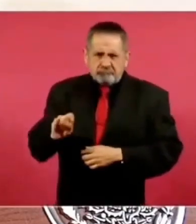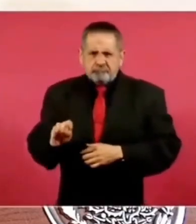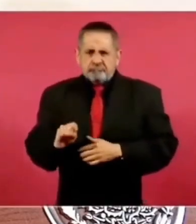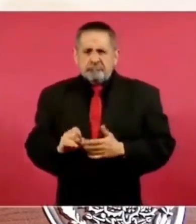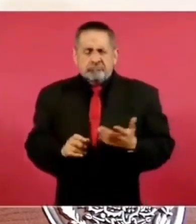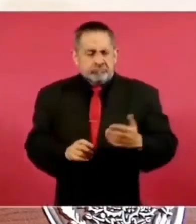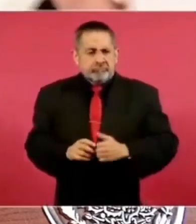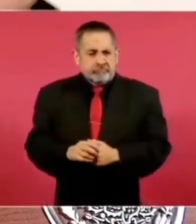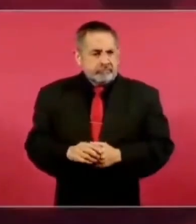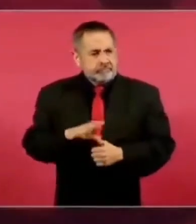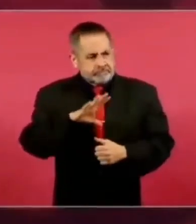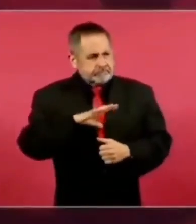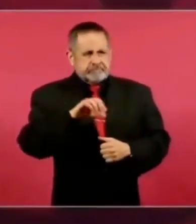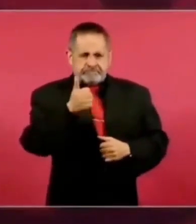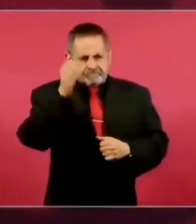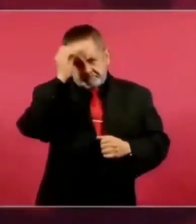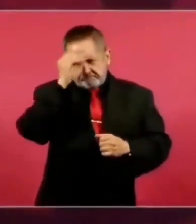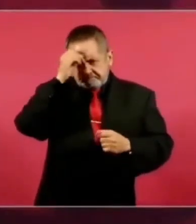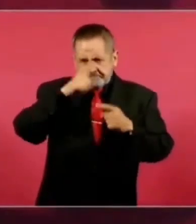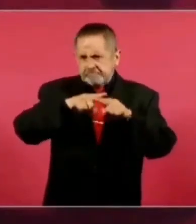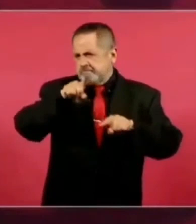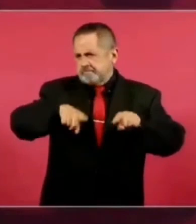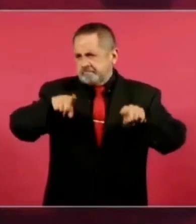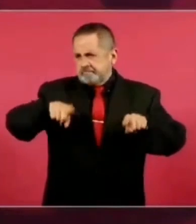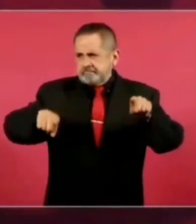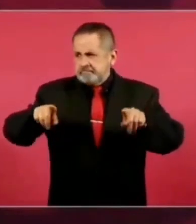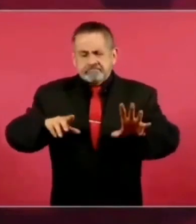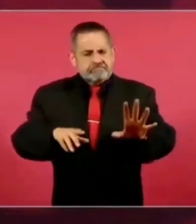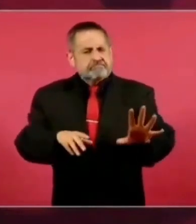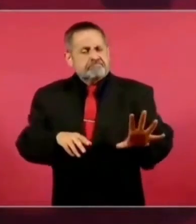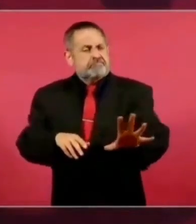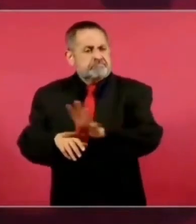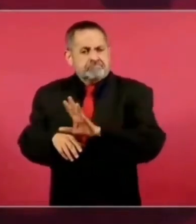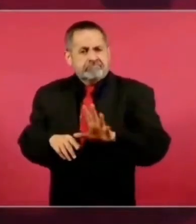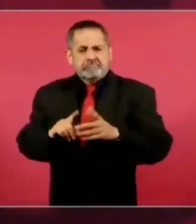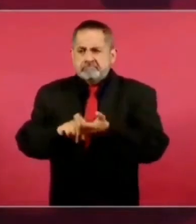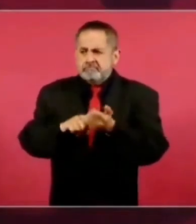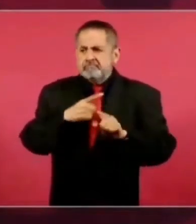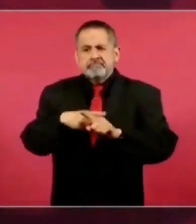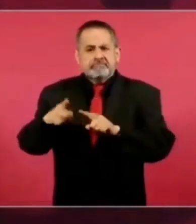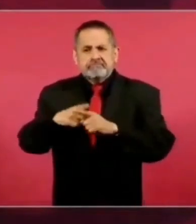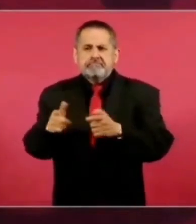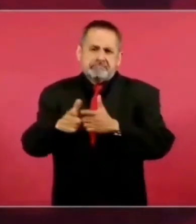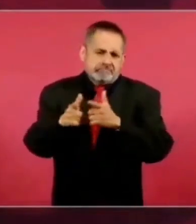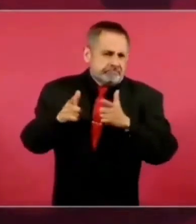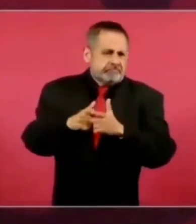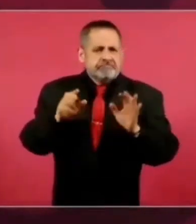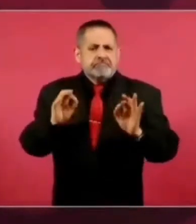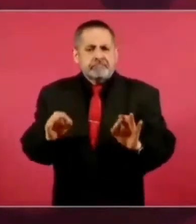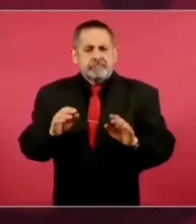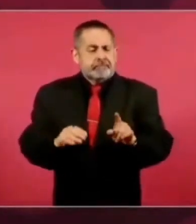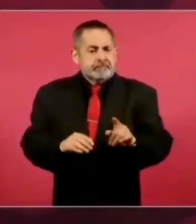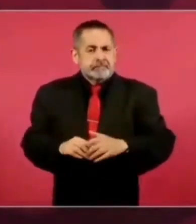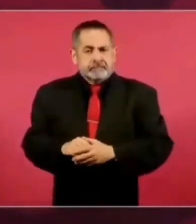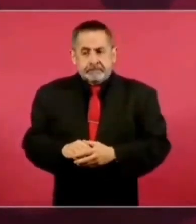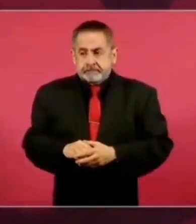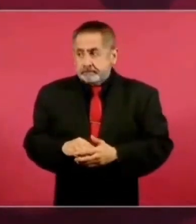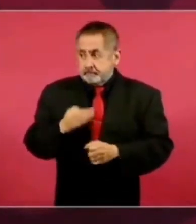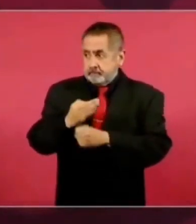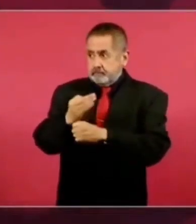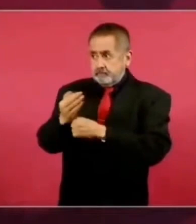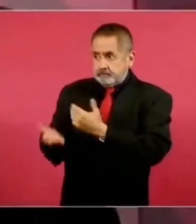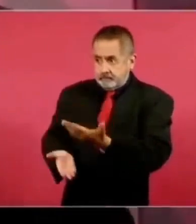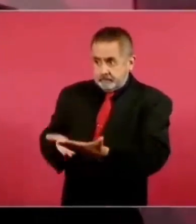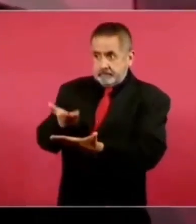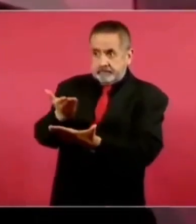Y hay opiniones, ¿no?, de varios sectores. Entonces, está en la Cámara que se